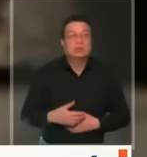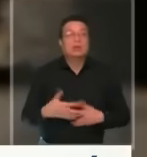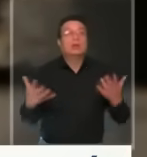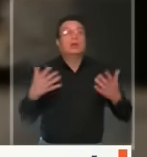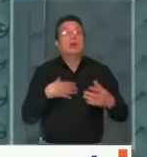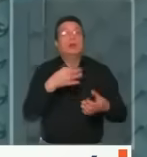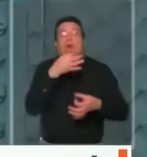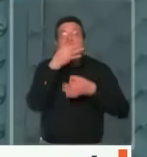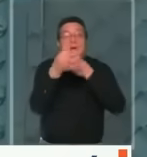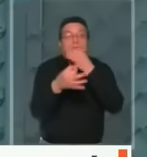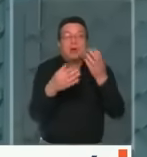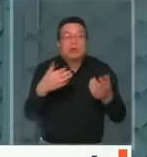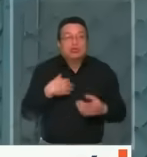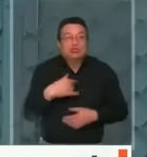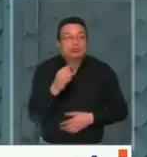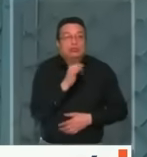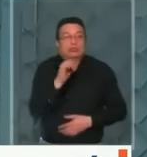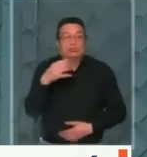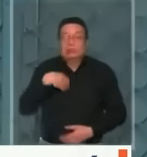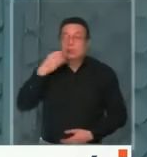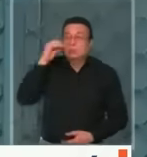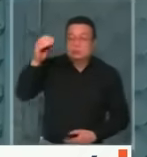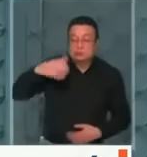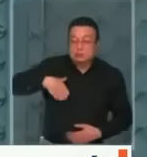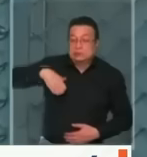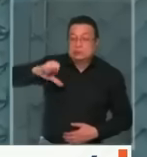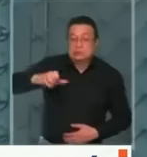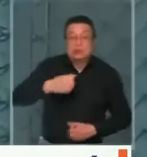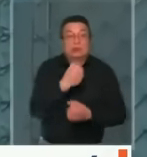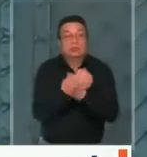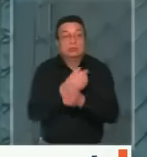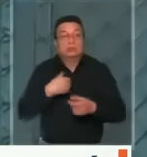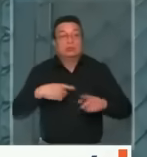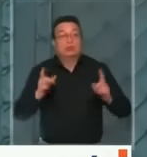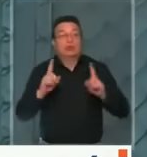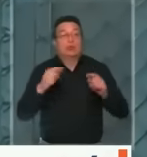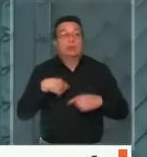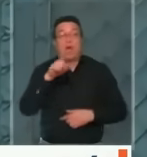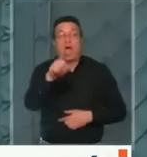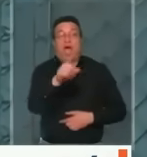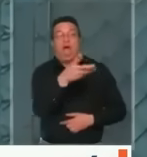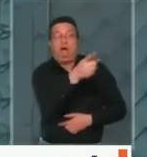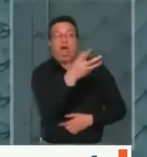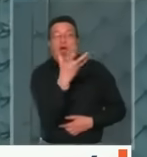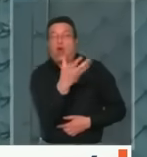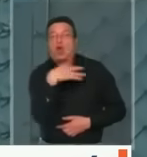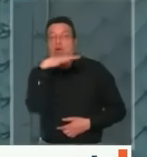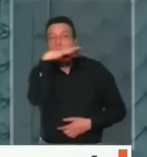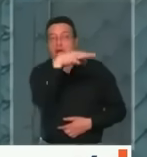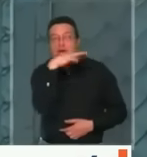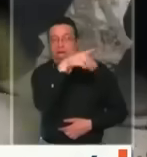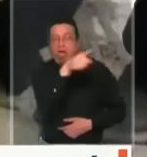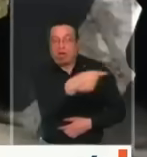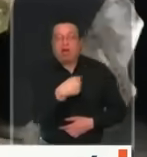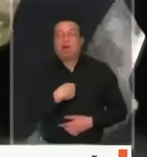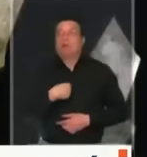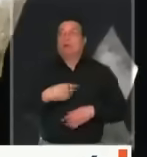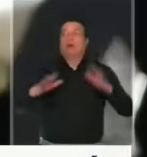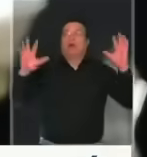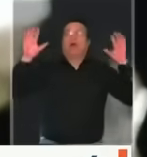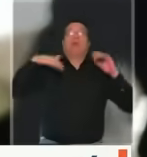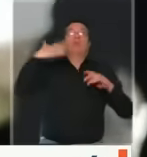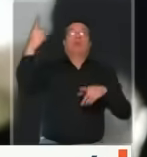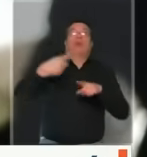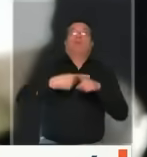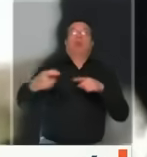cuestión que yo nunca quise llamar a investigación ni a carabineros, porque después de nacer ese huevón sopló y dijo que... Y después... Pues ahí